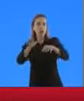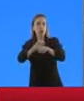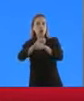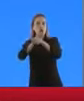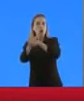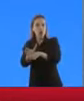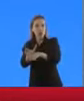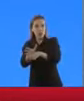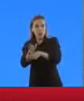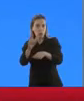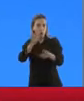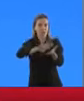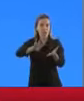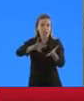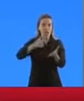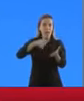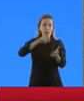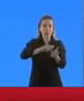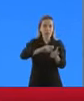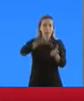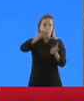del parche en la Argentina.